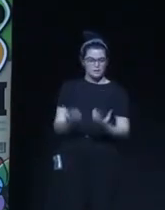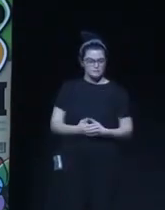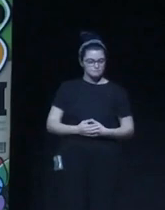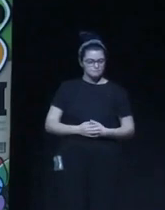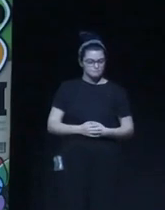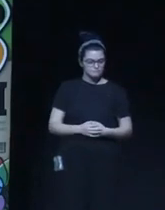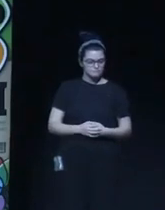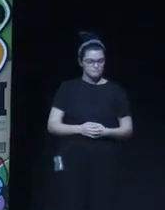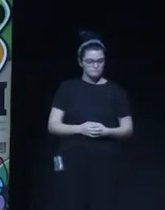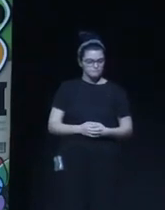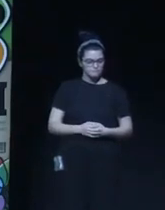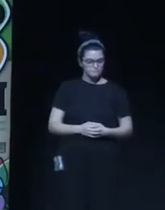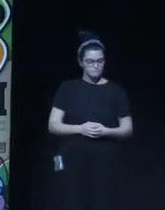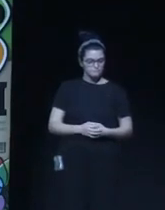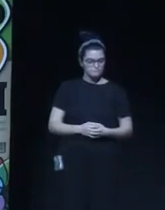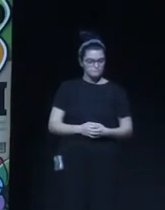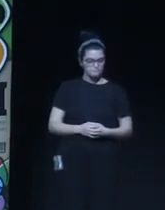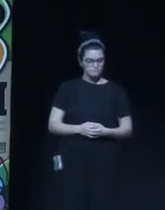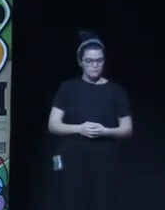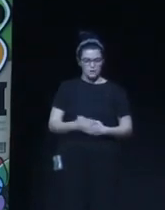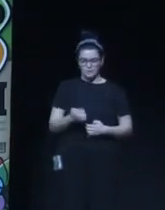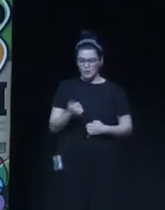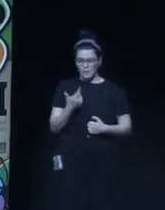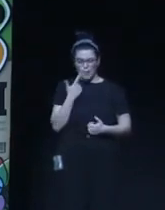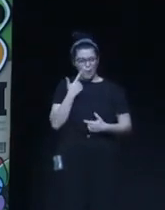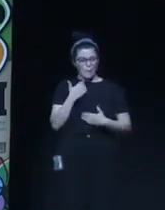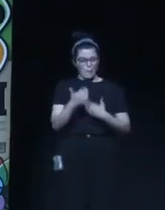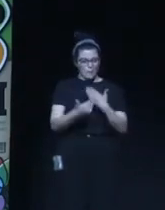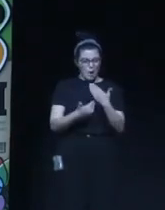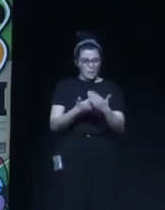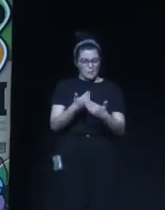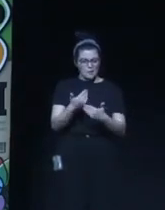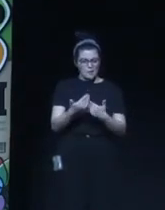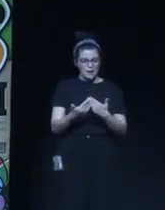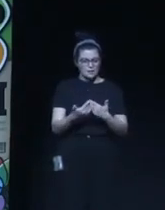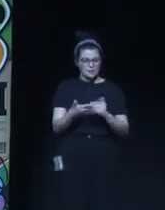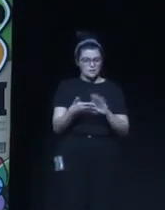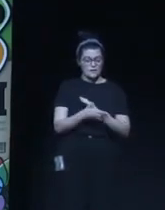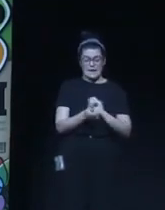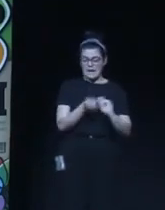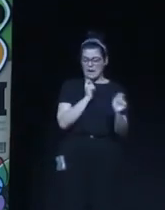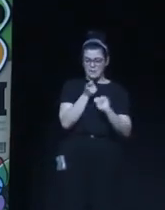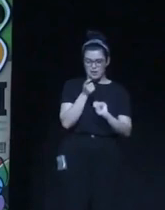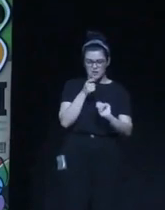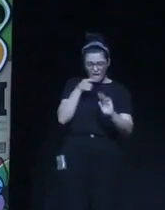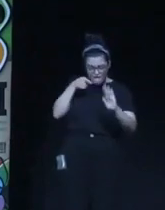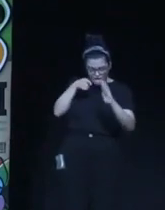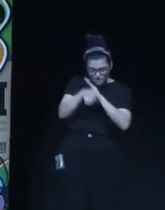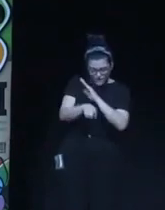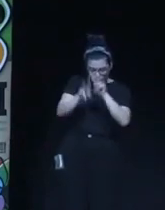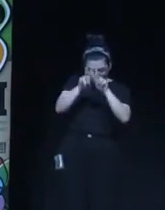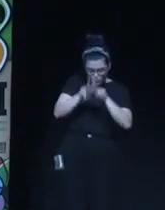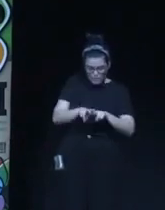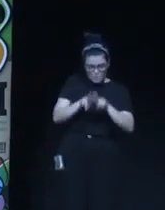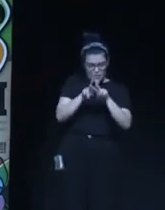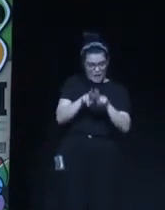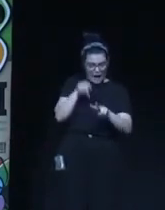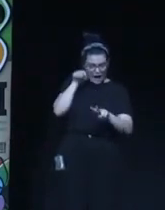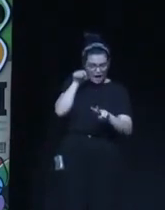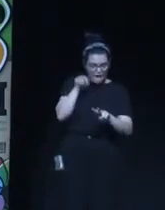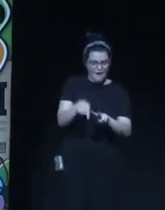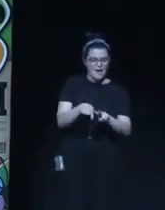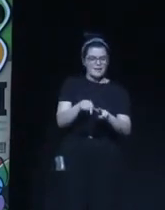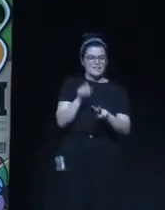y arreglar que todo vaya funcionando. Entonces la prensa entra de lleno, es cuando entonces hacen la